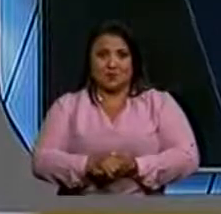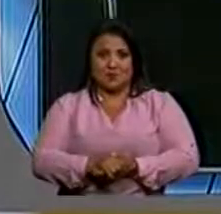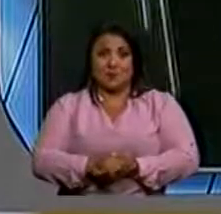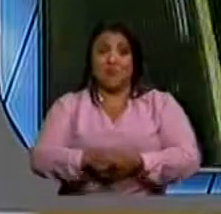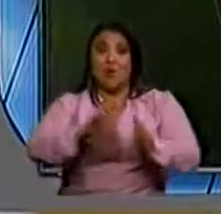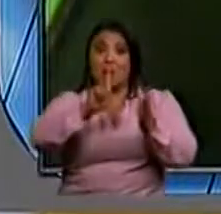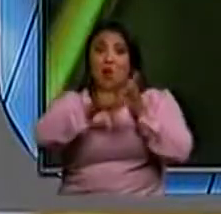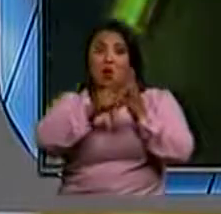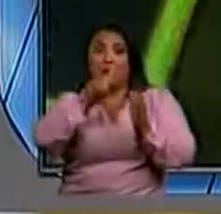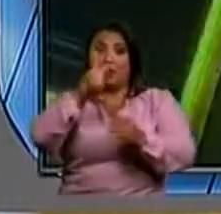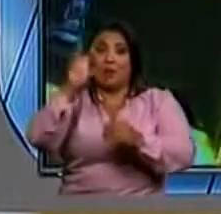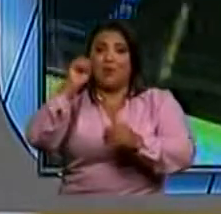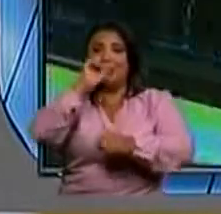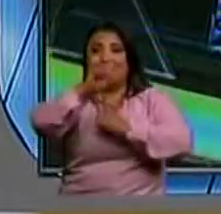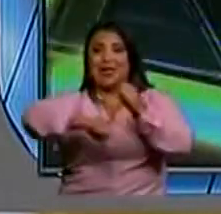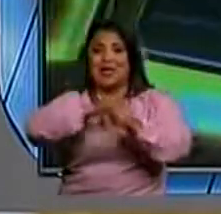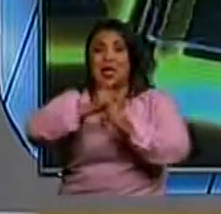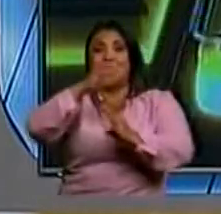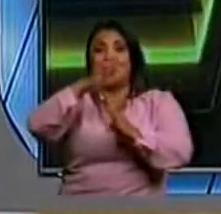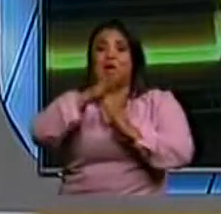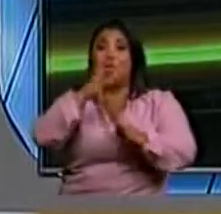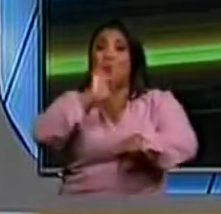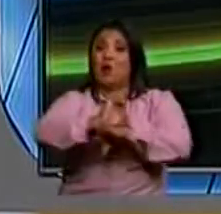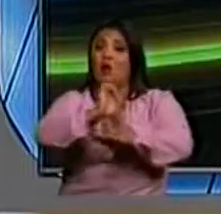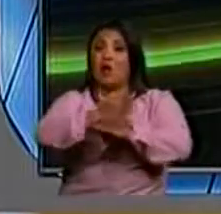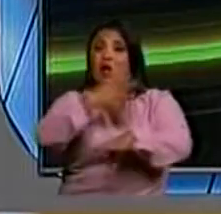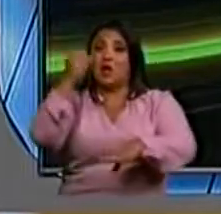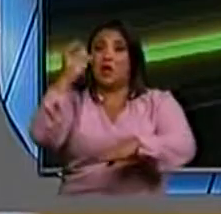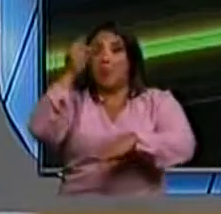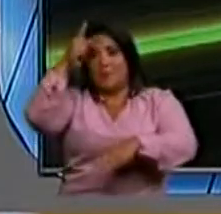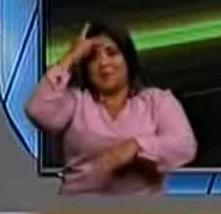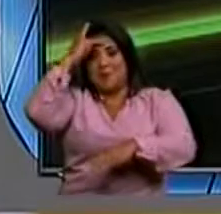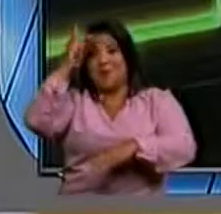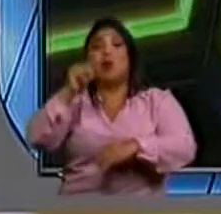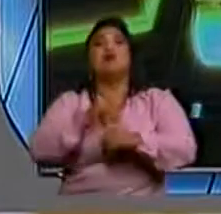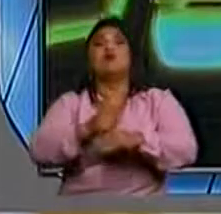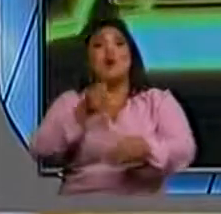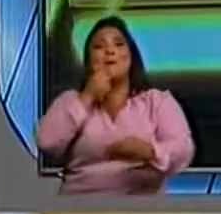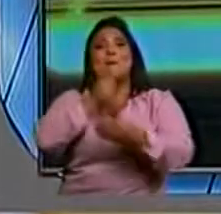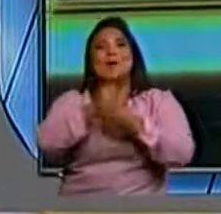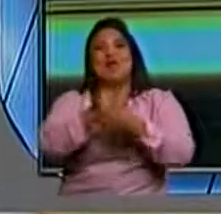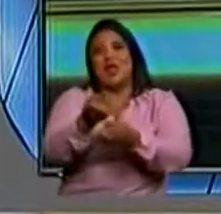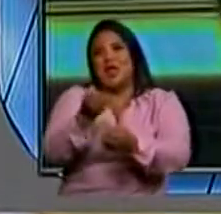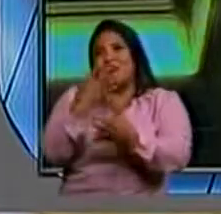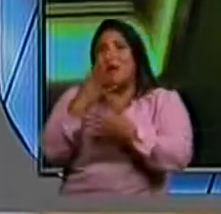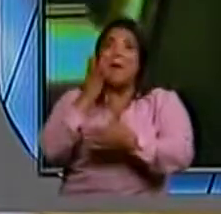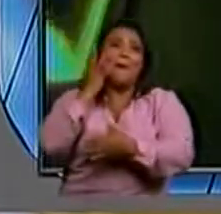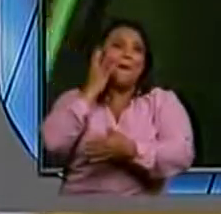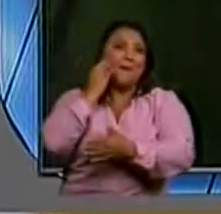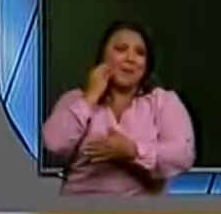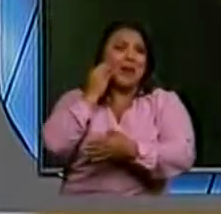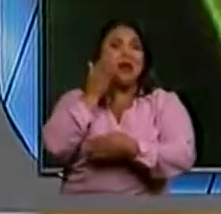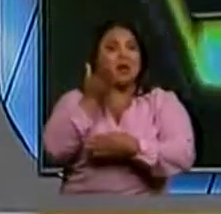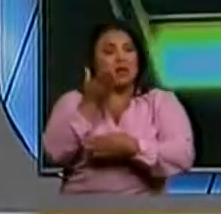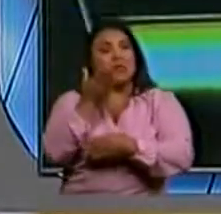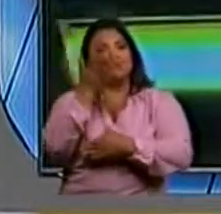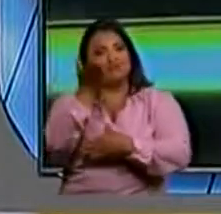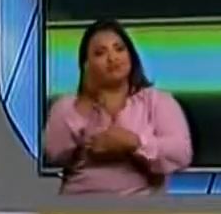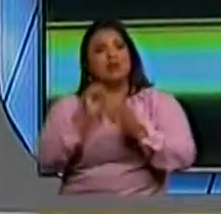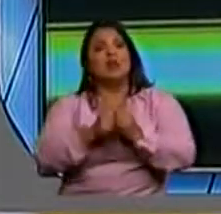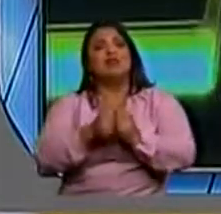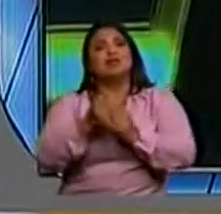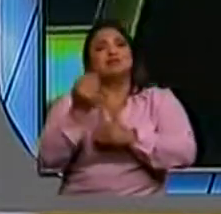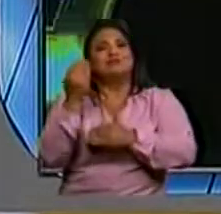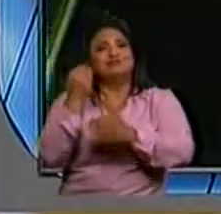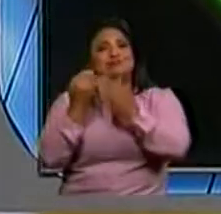Luego de 20 años de obtener la paz entre Ecuador y Perú, varios personajes públicos, entre ellos un periodista, comentan sus experiencias en este trajinar